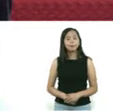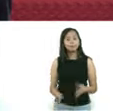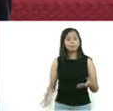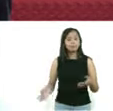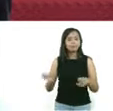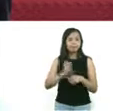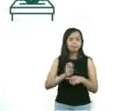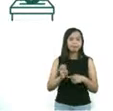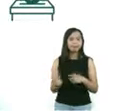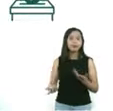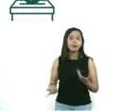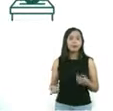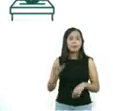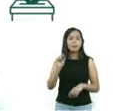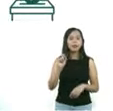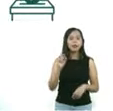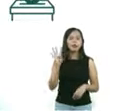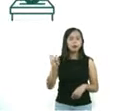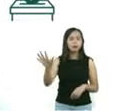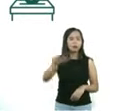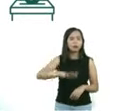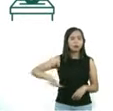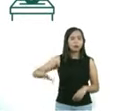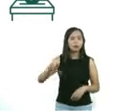Entonces, son 24 sedes distritales,